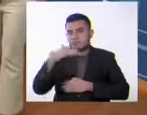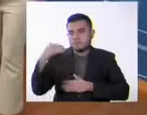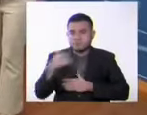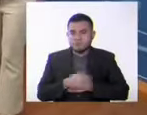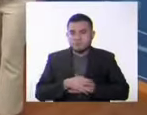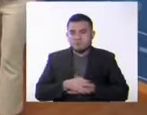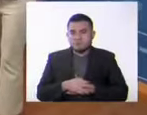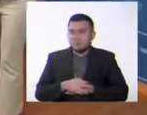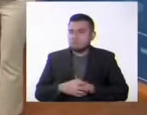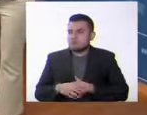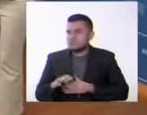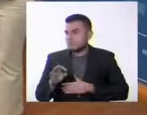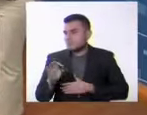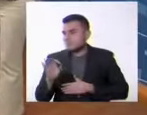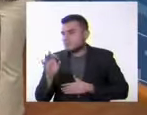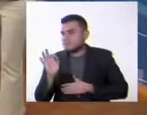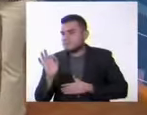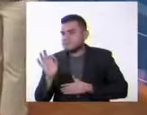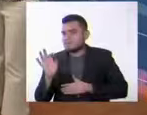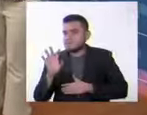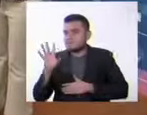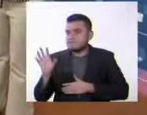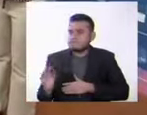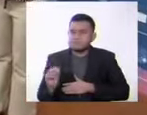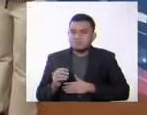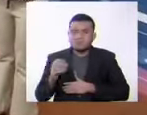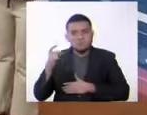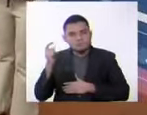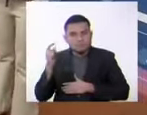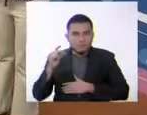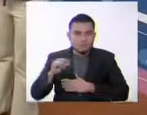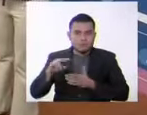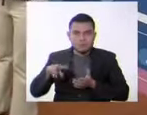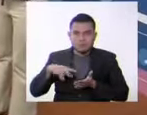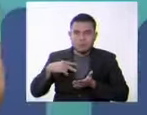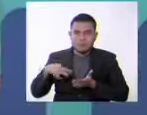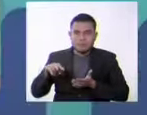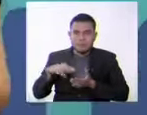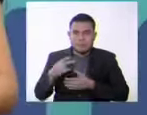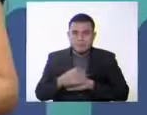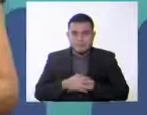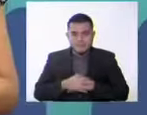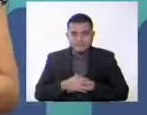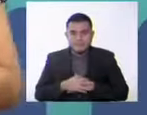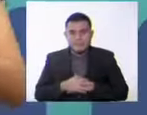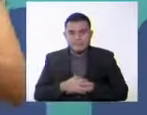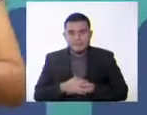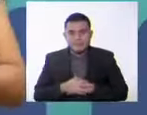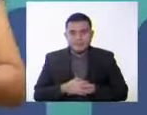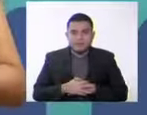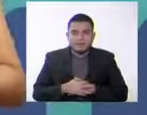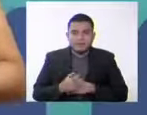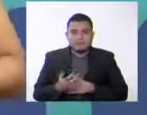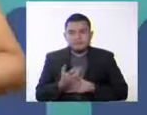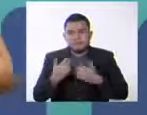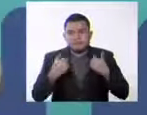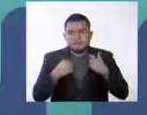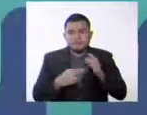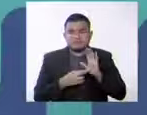una calidad en el arte, igual en la música, en la danza. Hemos tenido, por ejemplo,